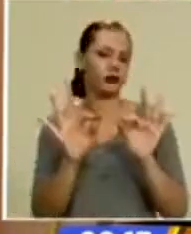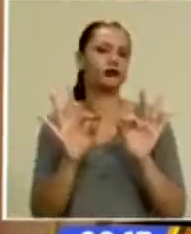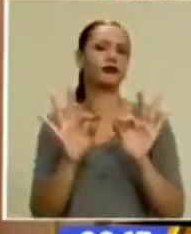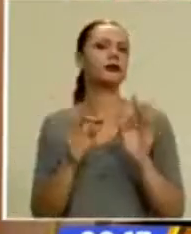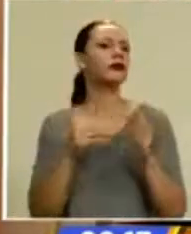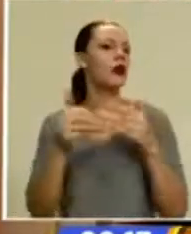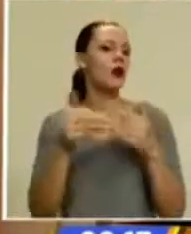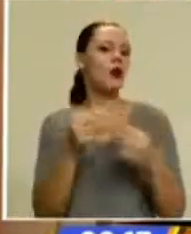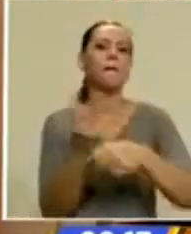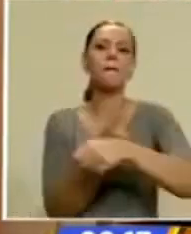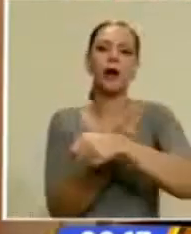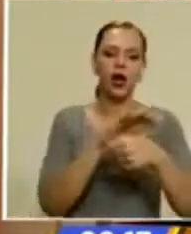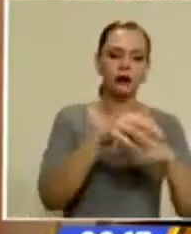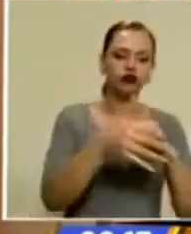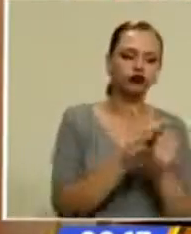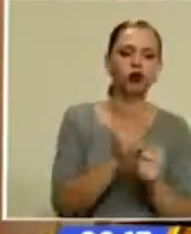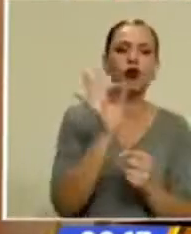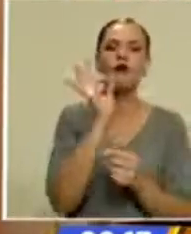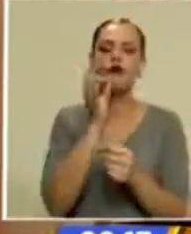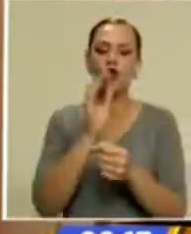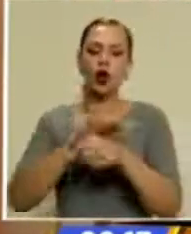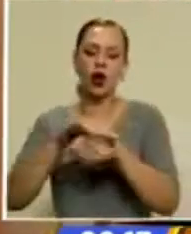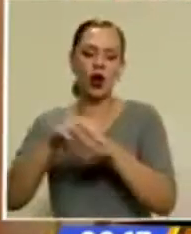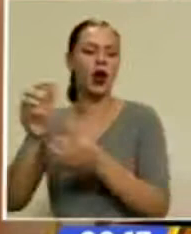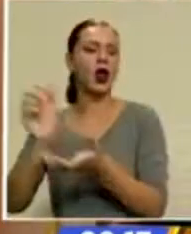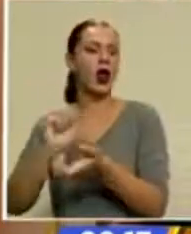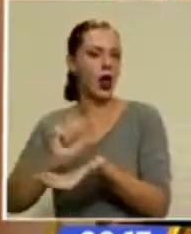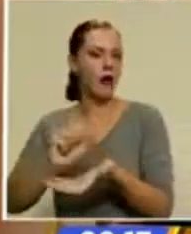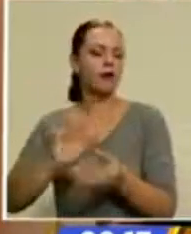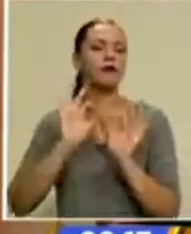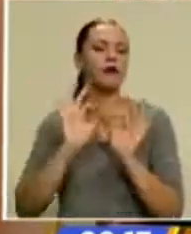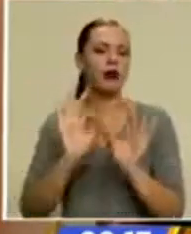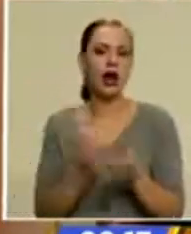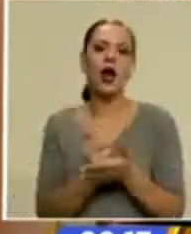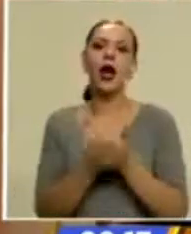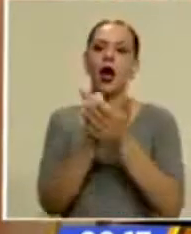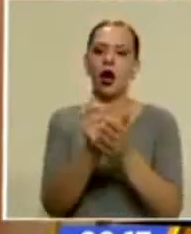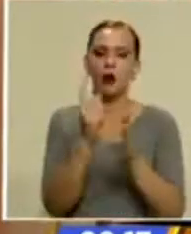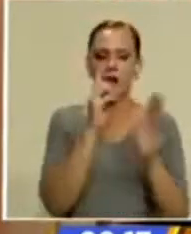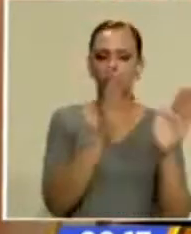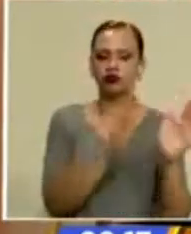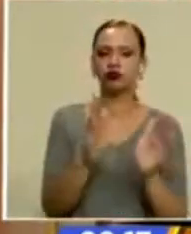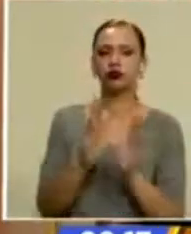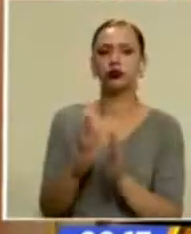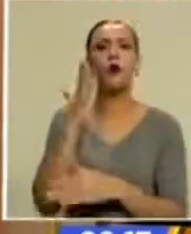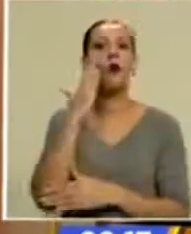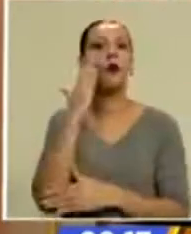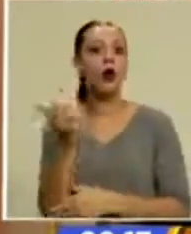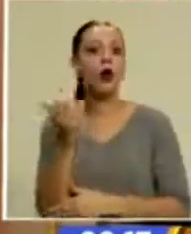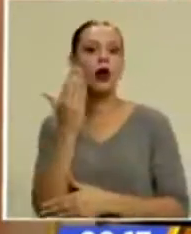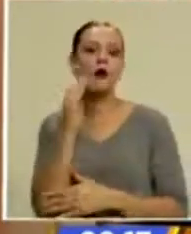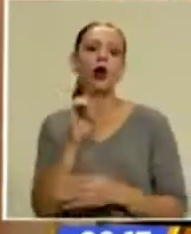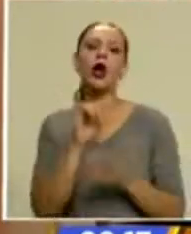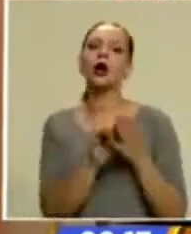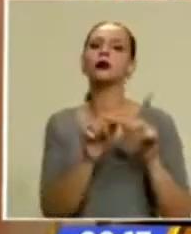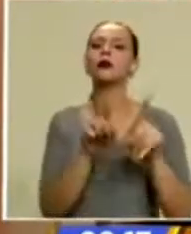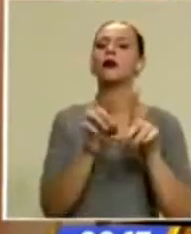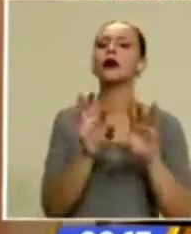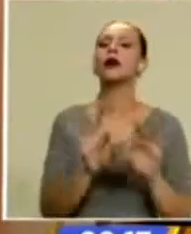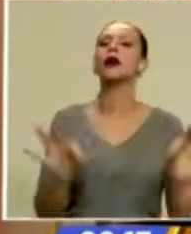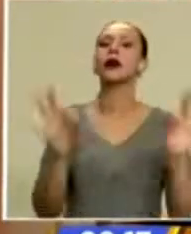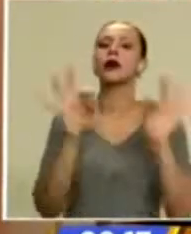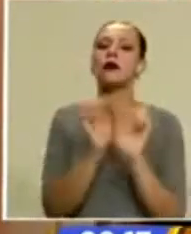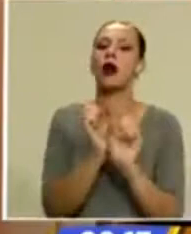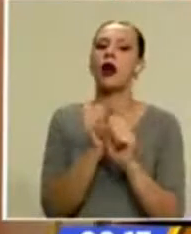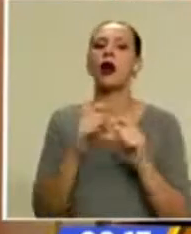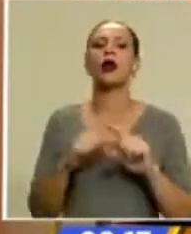¿verdad? Ya sea los vegetales, las frutas que trajimos, lavarlas y ayudar a acomodarlas. ¿Por qué? Porque eso también es muy importante y